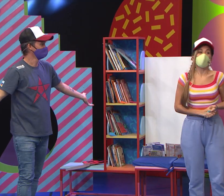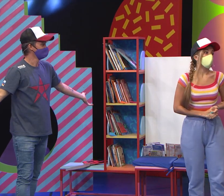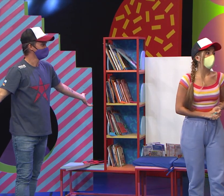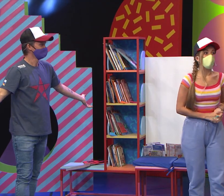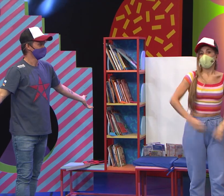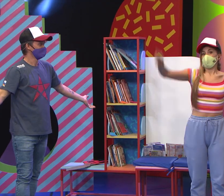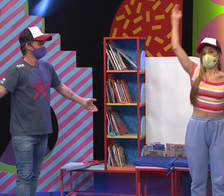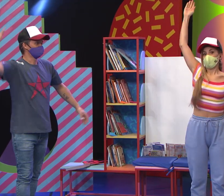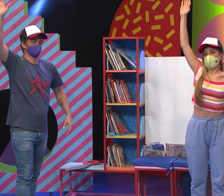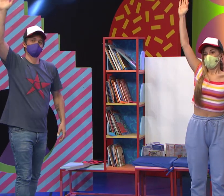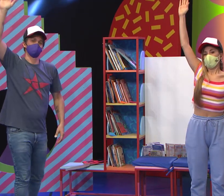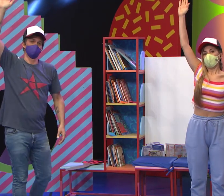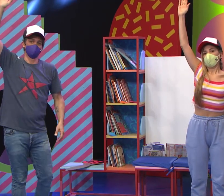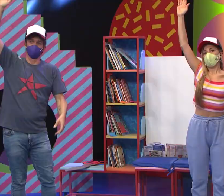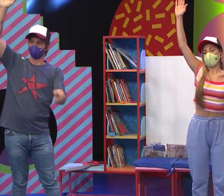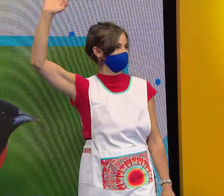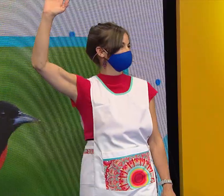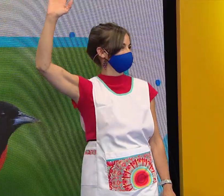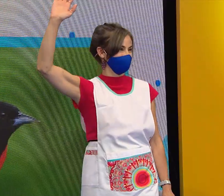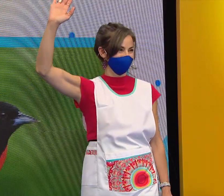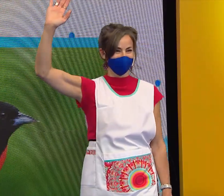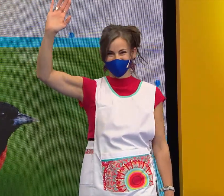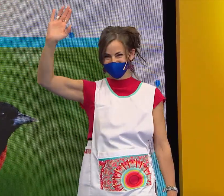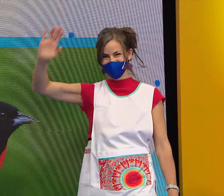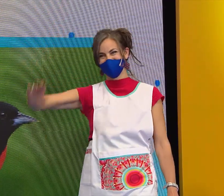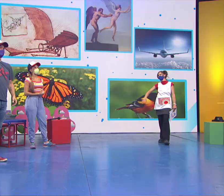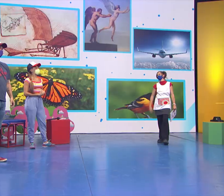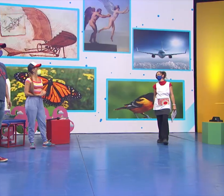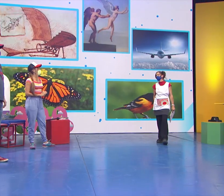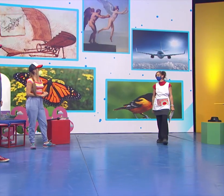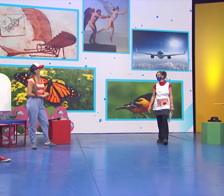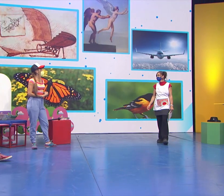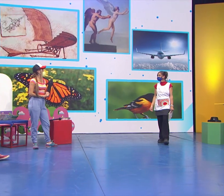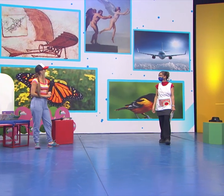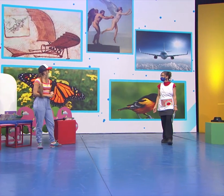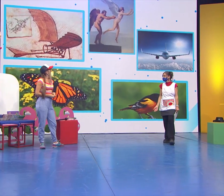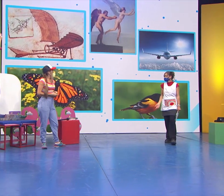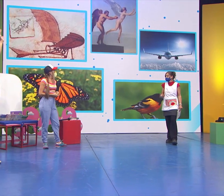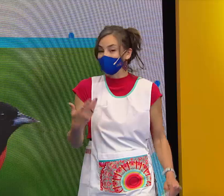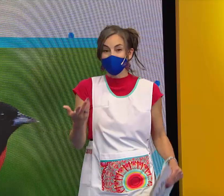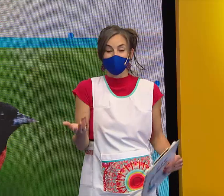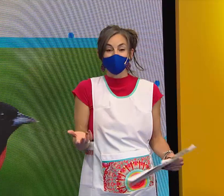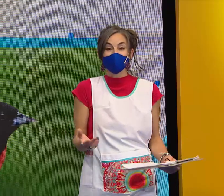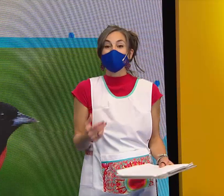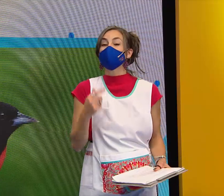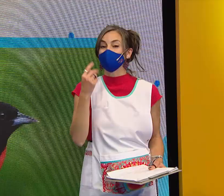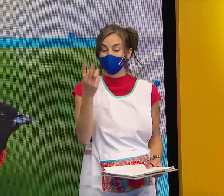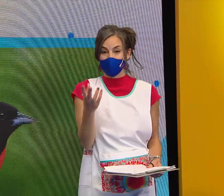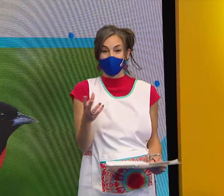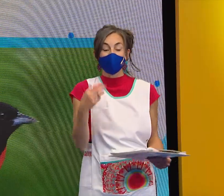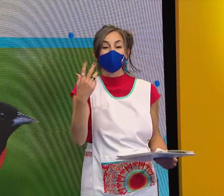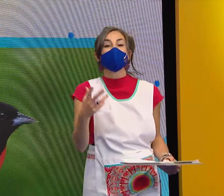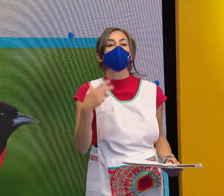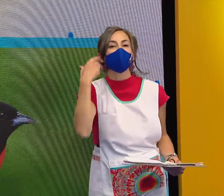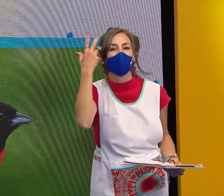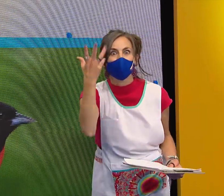quién soñó que vuela? Yo. Todos, mira. Por supuesto. Sí. Por supuesto. Pero y entonces vamos a empezar investigando. Tenemos un tape